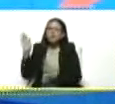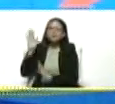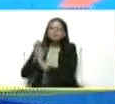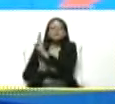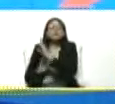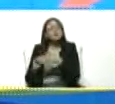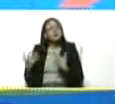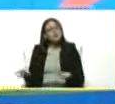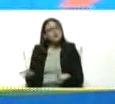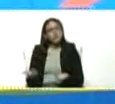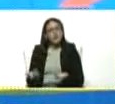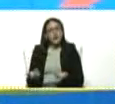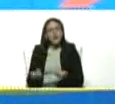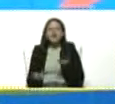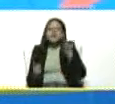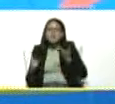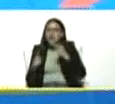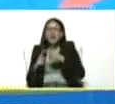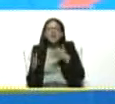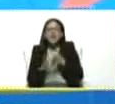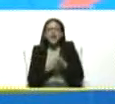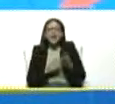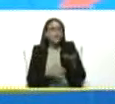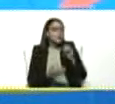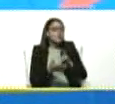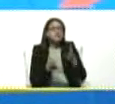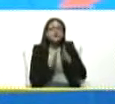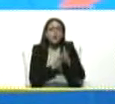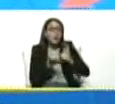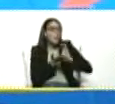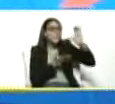pagar mejores ingresos a los trabajadores